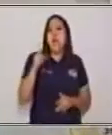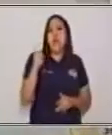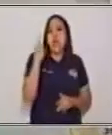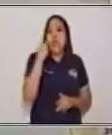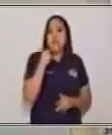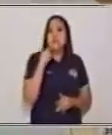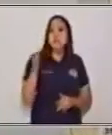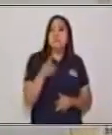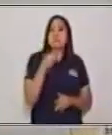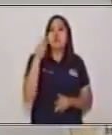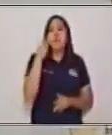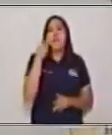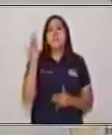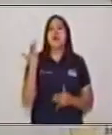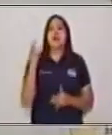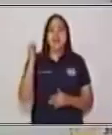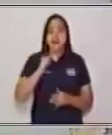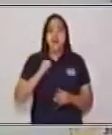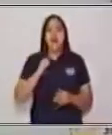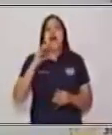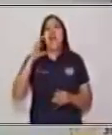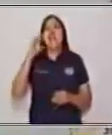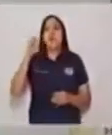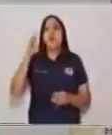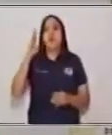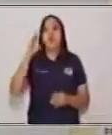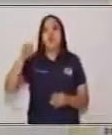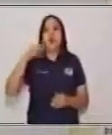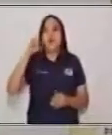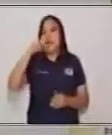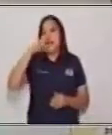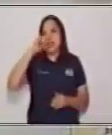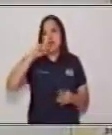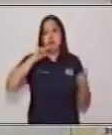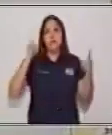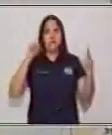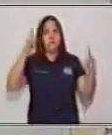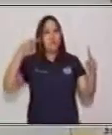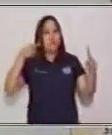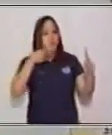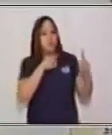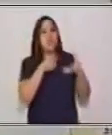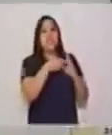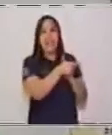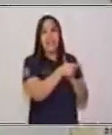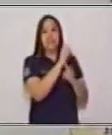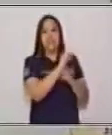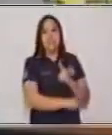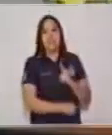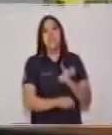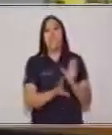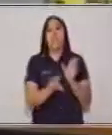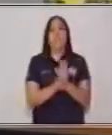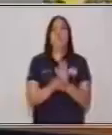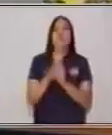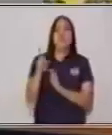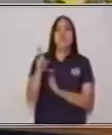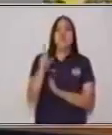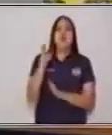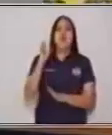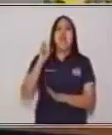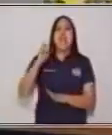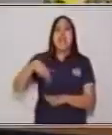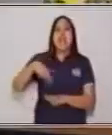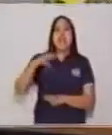Objeto indirecto. Excelente. En el mes de mayo, ¿cuál es la interrogante que aplica para